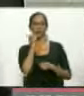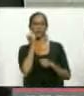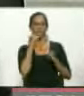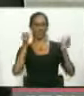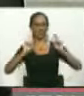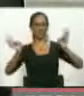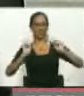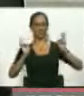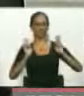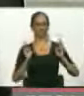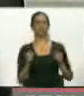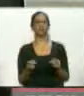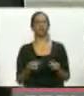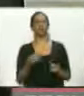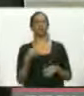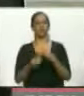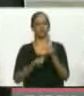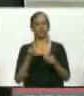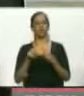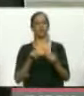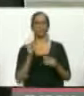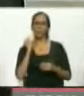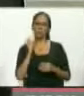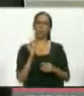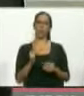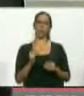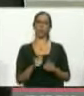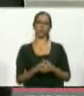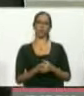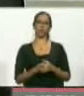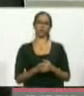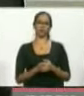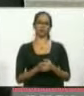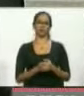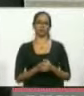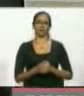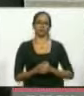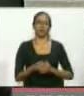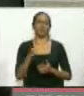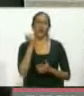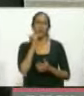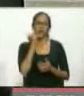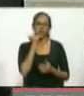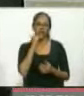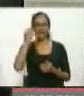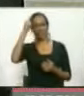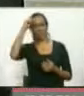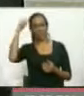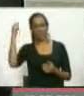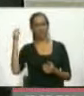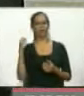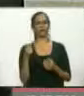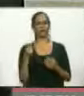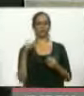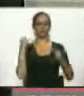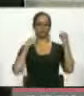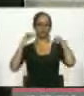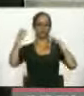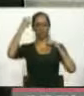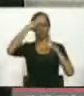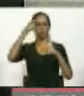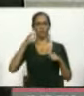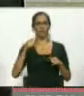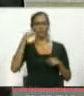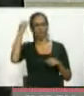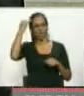claro eso ha sido como un poco el merchandise de la protesta de las expresiones de rebeldía del pueblo que imagínense la